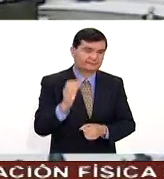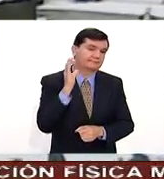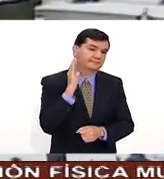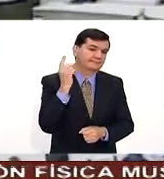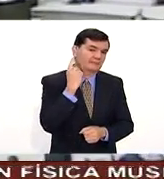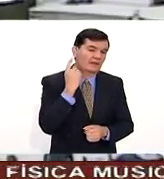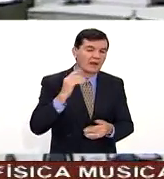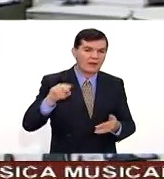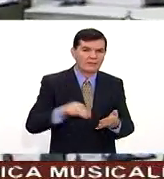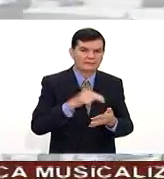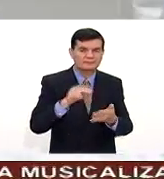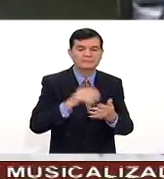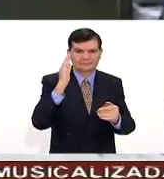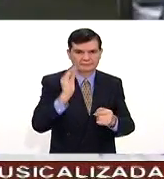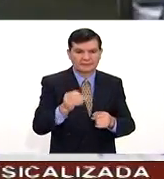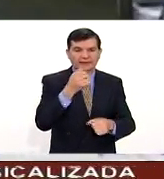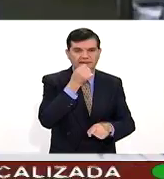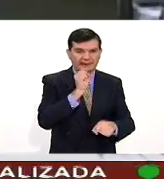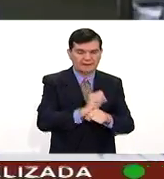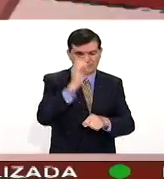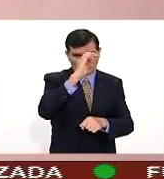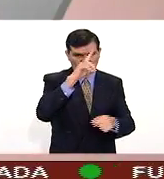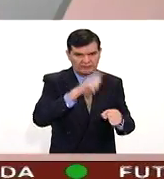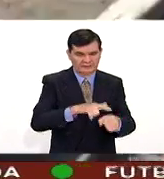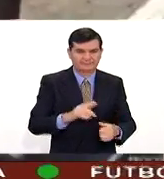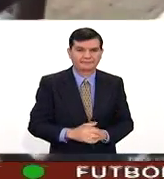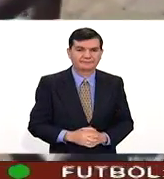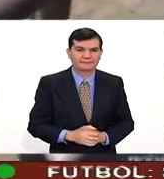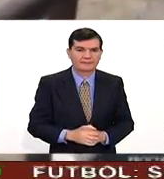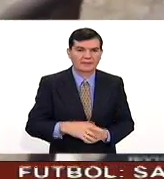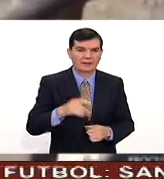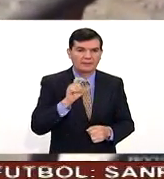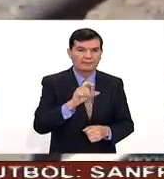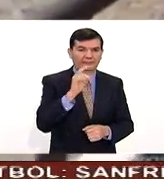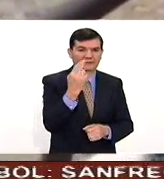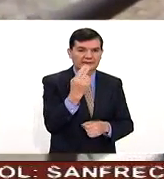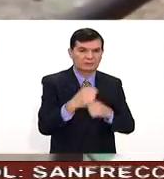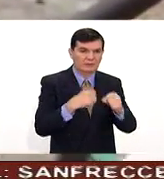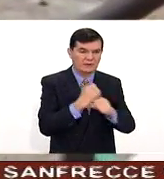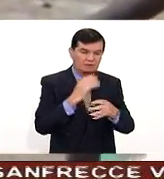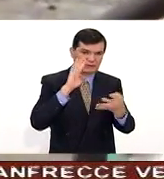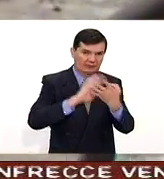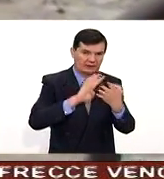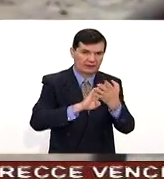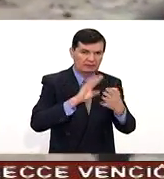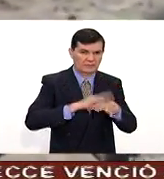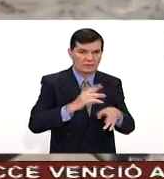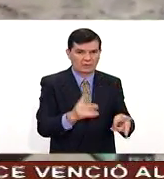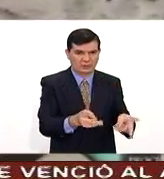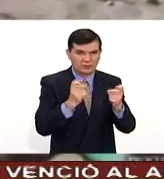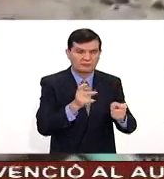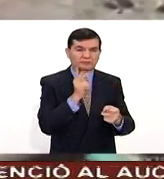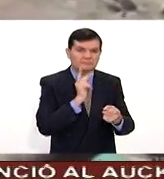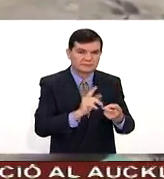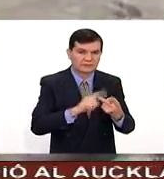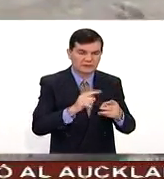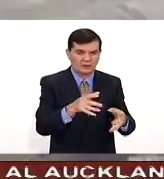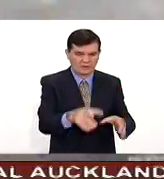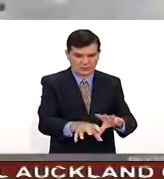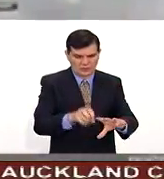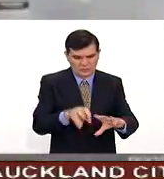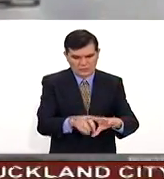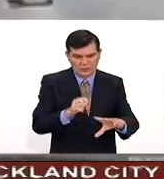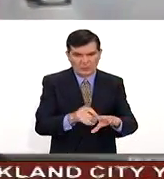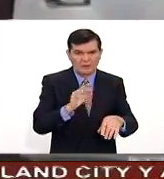de Diputados la creación de la Secretaría de la Cultura. Hasta 25 años de prisión por robo de combustible y ordeña de